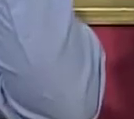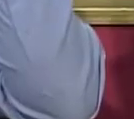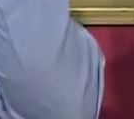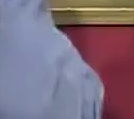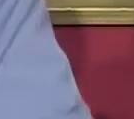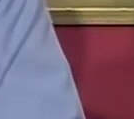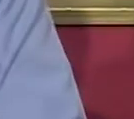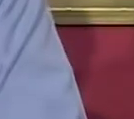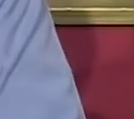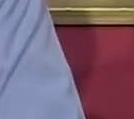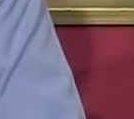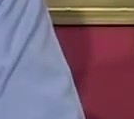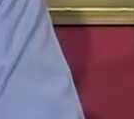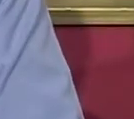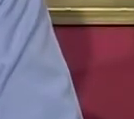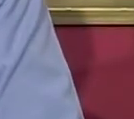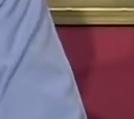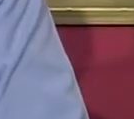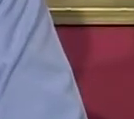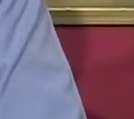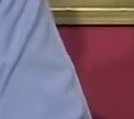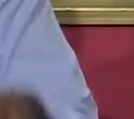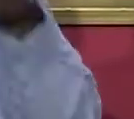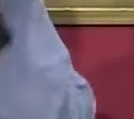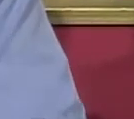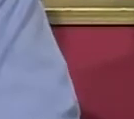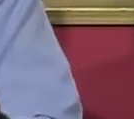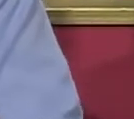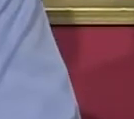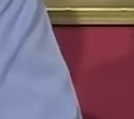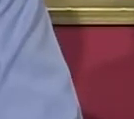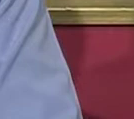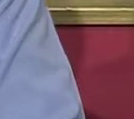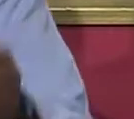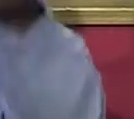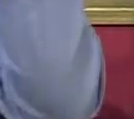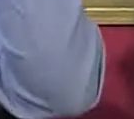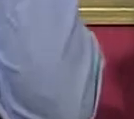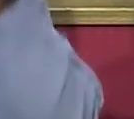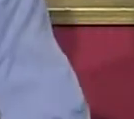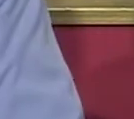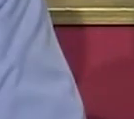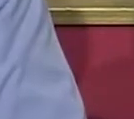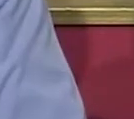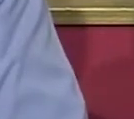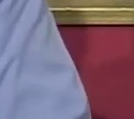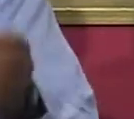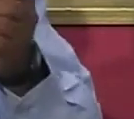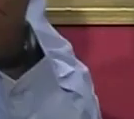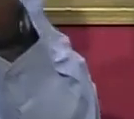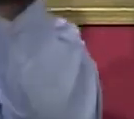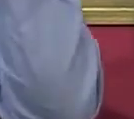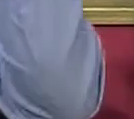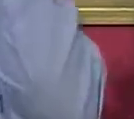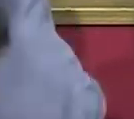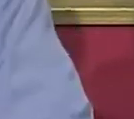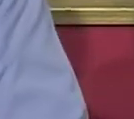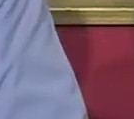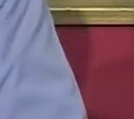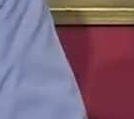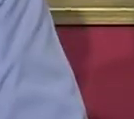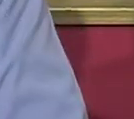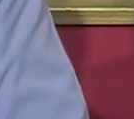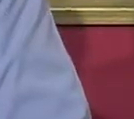entregarán al concilio, y en las sinagogas os azotarán delante